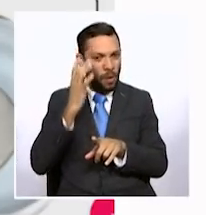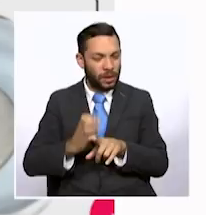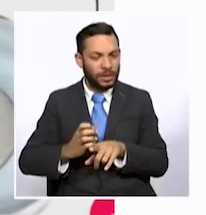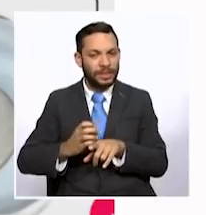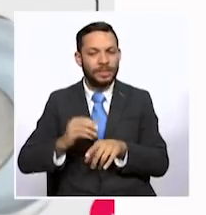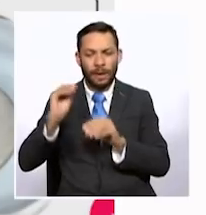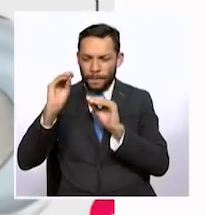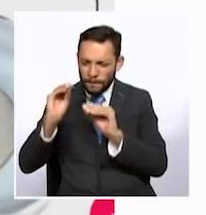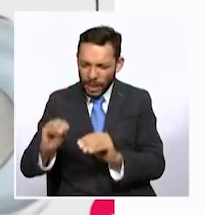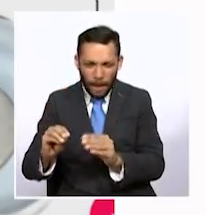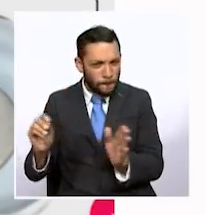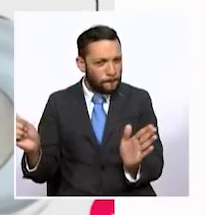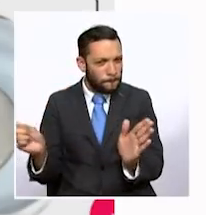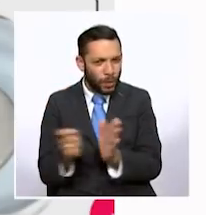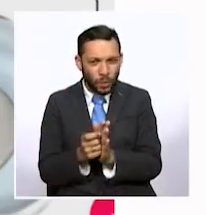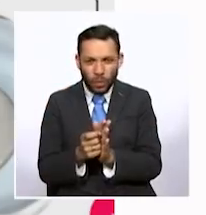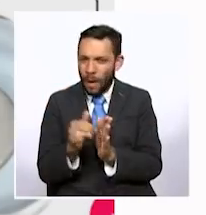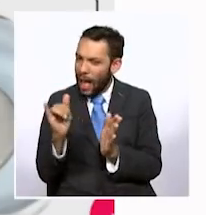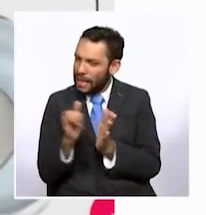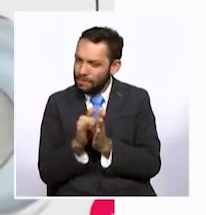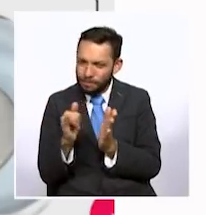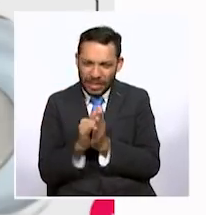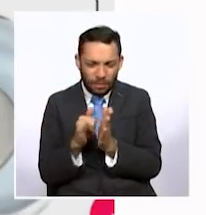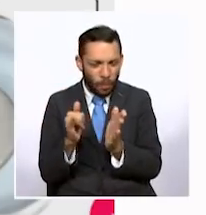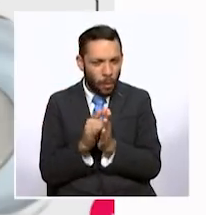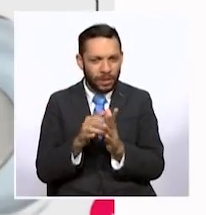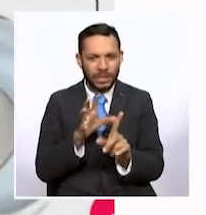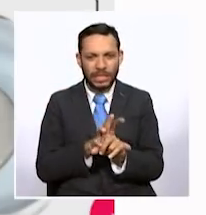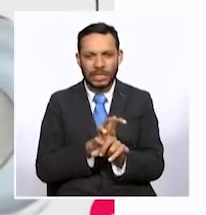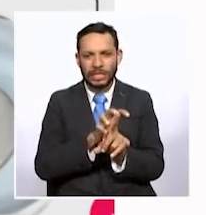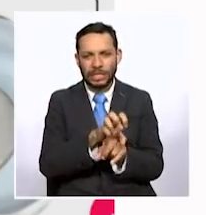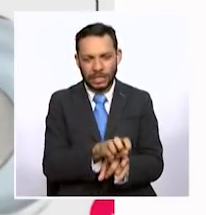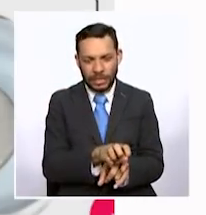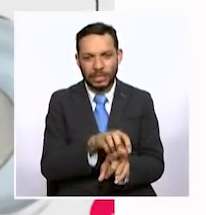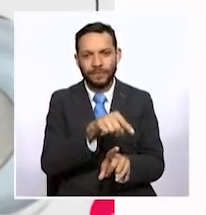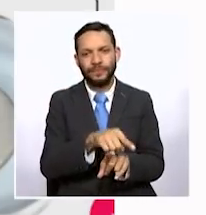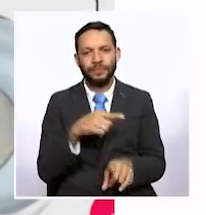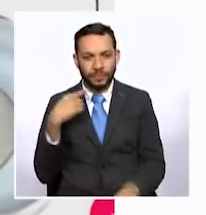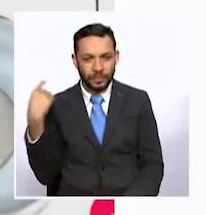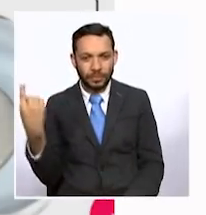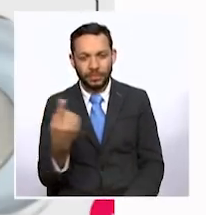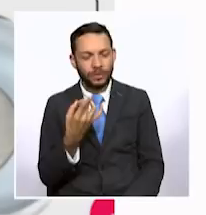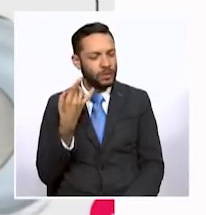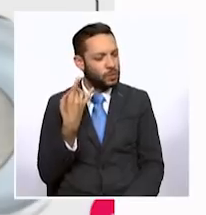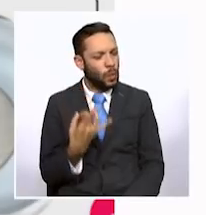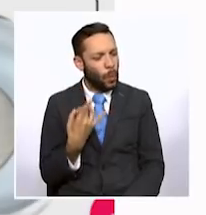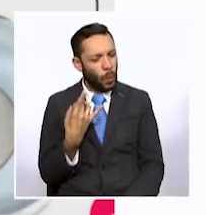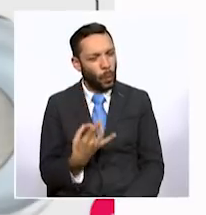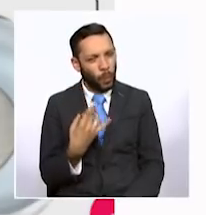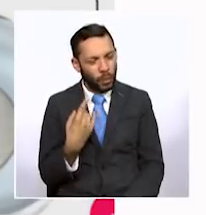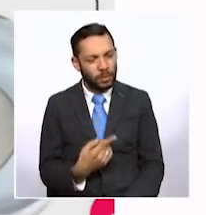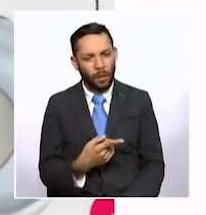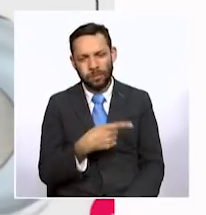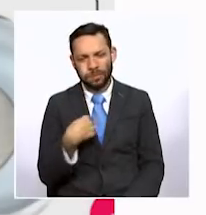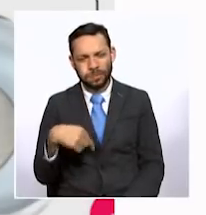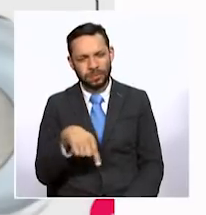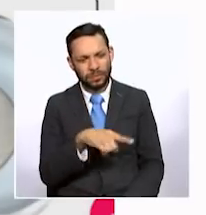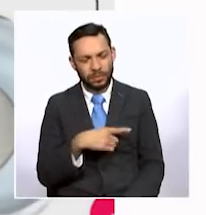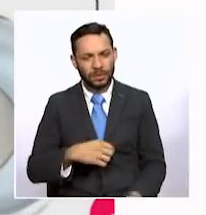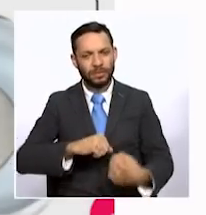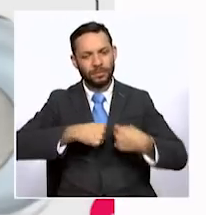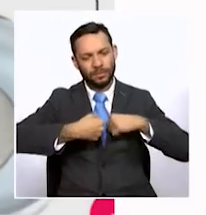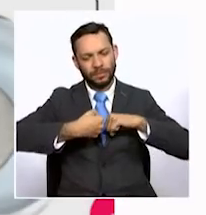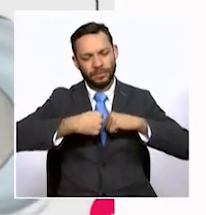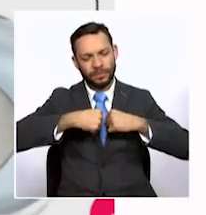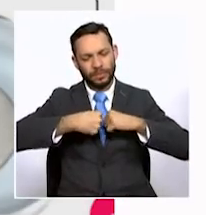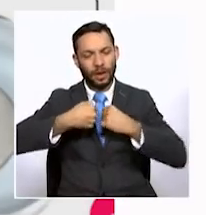focales degenerativas que posteriormente se pueden volver lesiones generalizadas. Digamos, esta lesión que está acá se puede extender por todo el cóndilo femoral así,